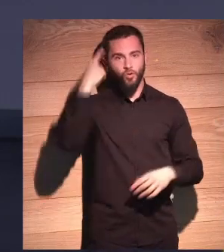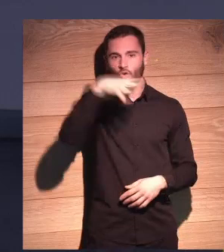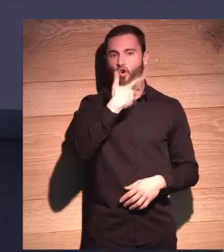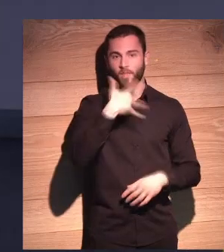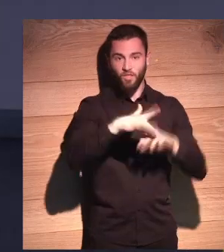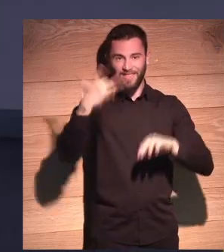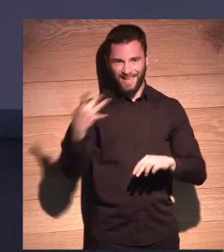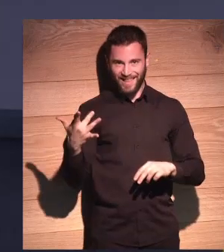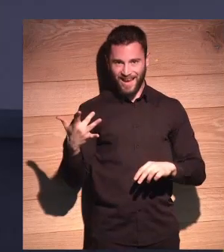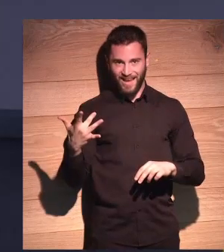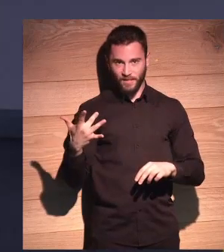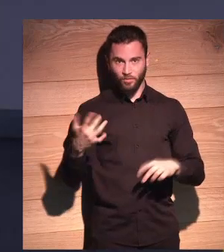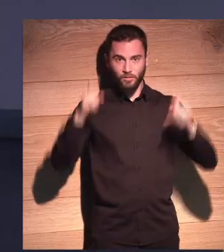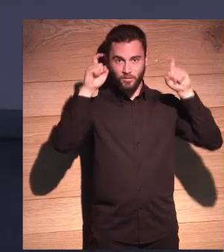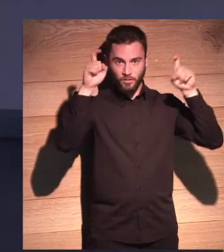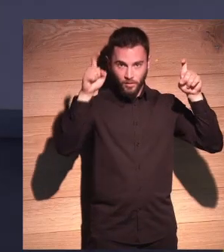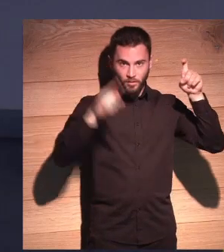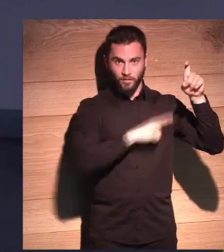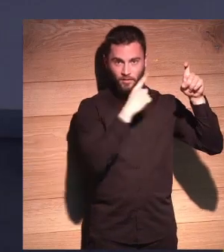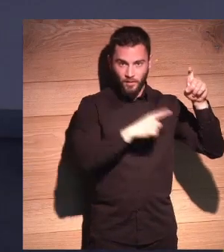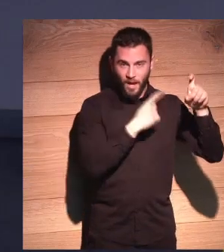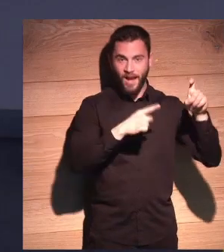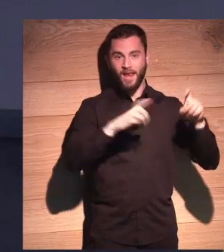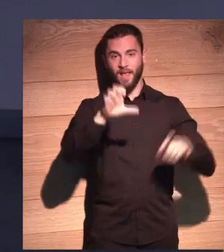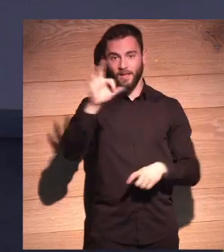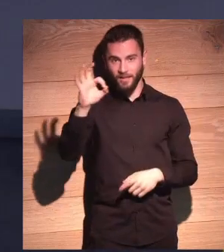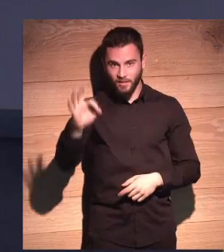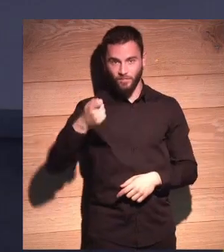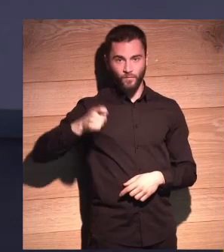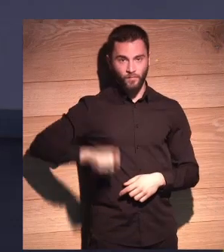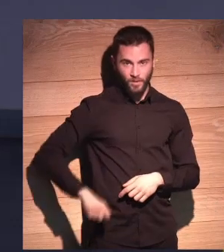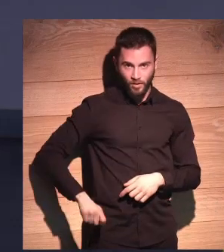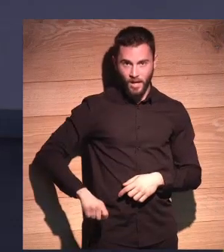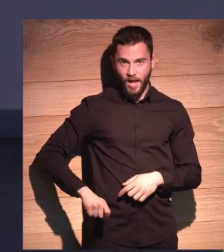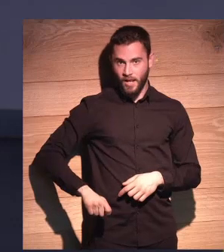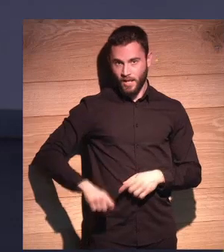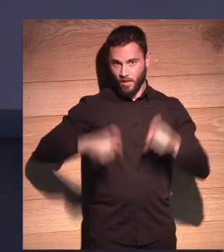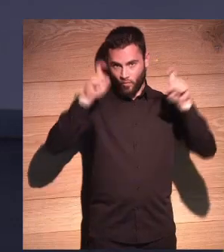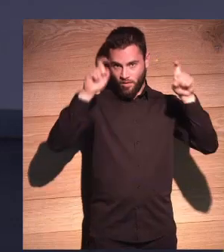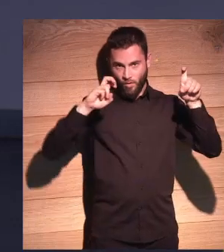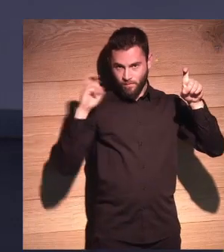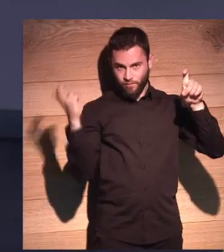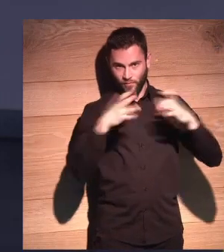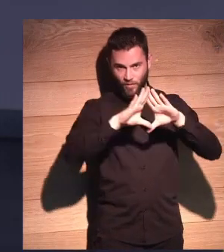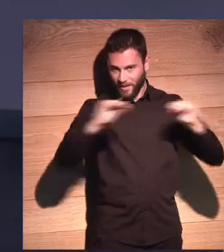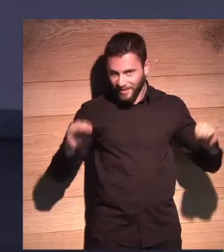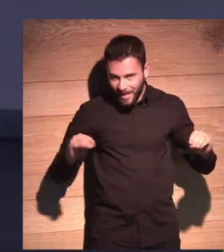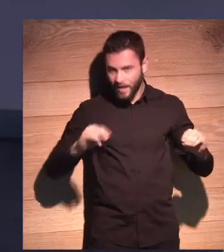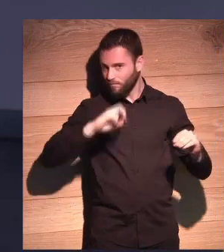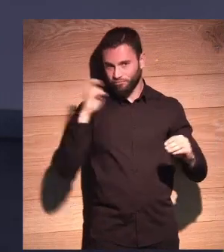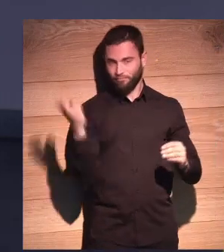tanto, la educación primaria, la secundaria, la profesional y la